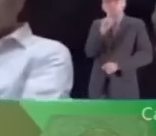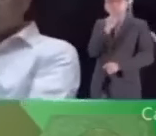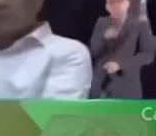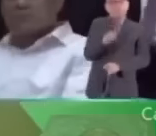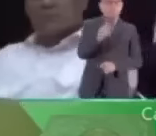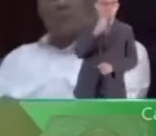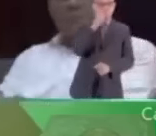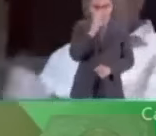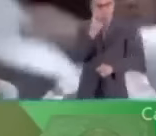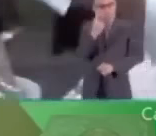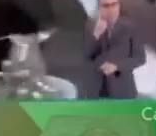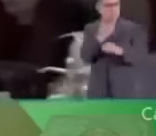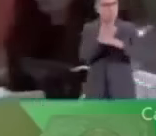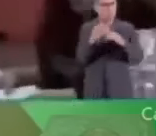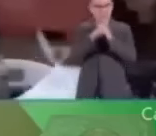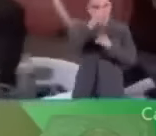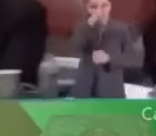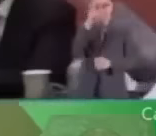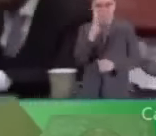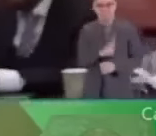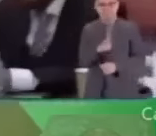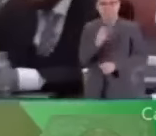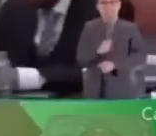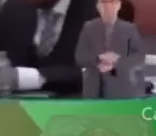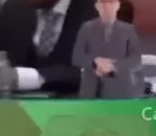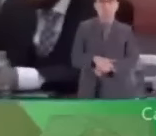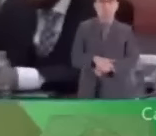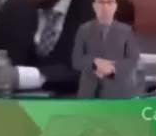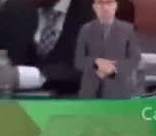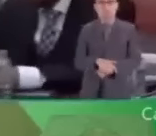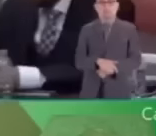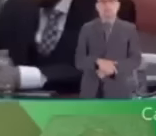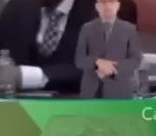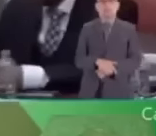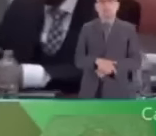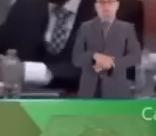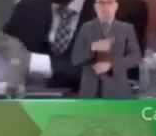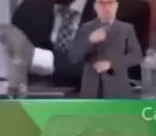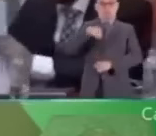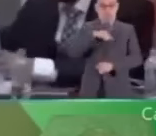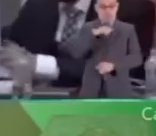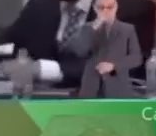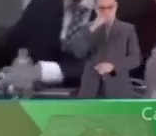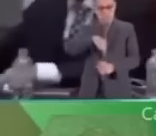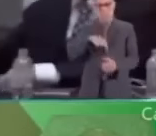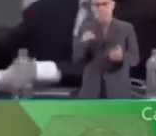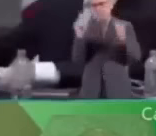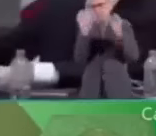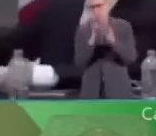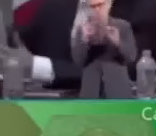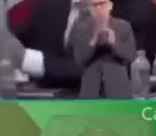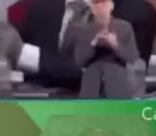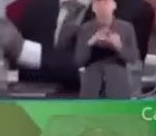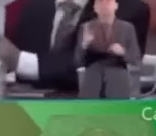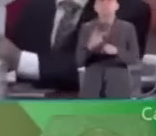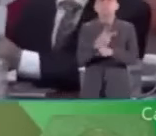pero es martes. Miren, todo lo que dijo es mentira, porque efectivamente nosotros vamos a votar por los jueces y ministros y